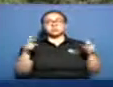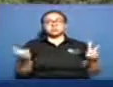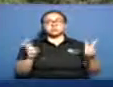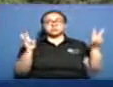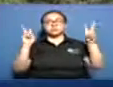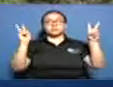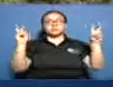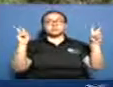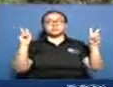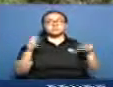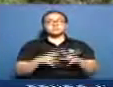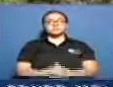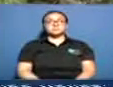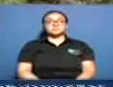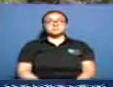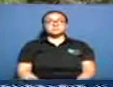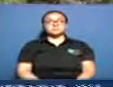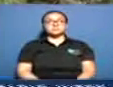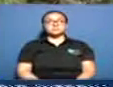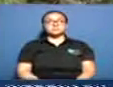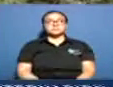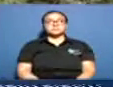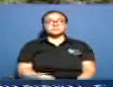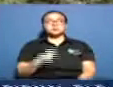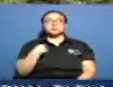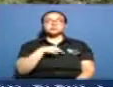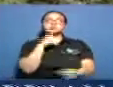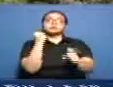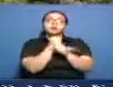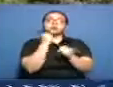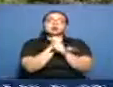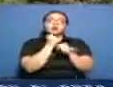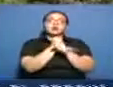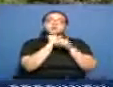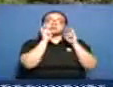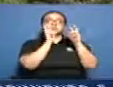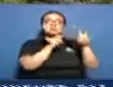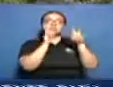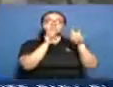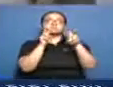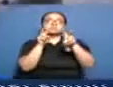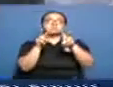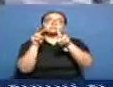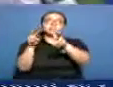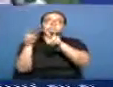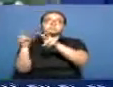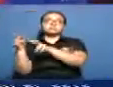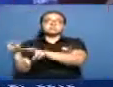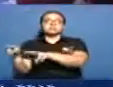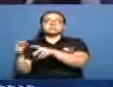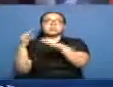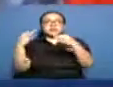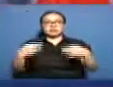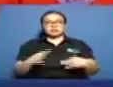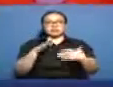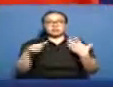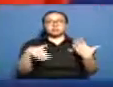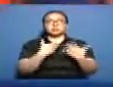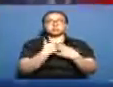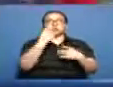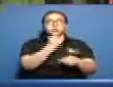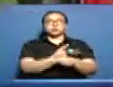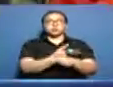estrategias. Un trabajo de seguimiento, ¿no? Exactamente. Estamos trabajando incluso en un sistema de monitoreo para realizar el monitoreo adecuado y